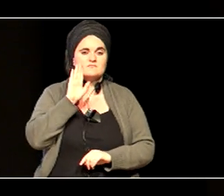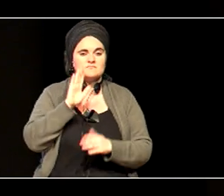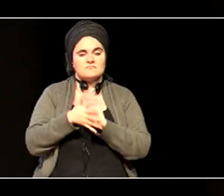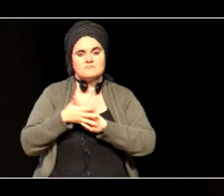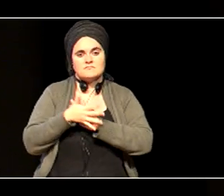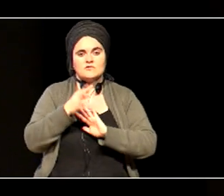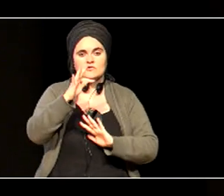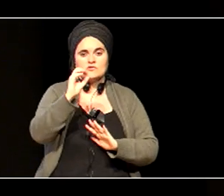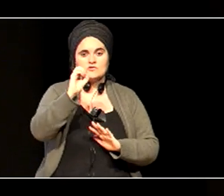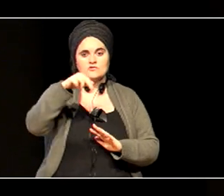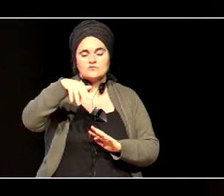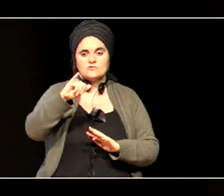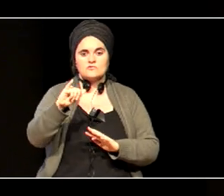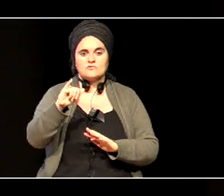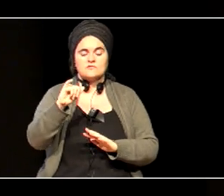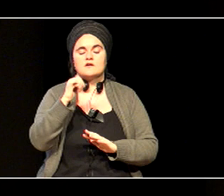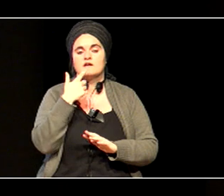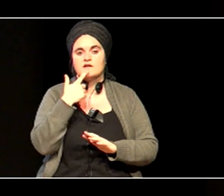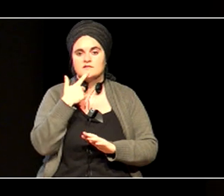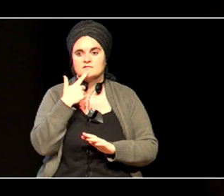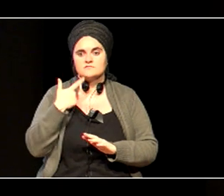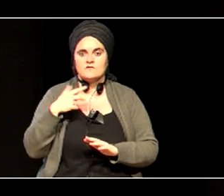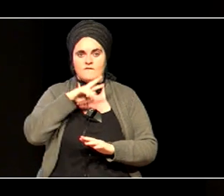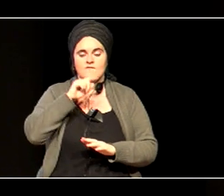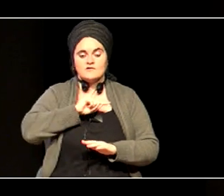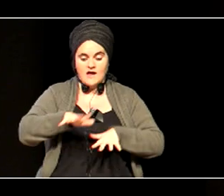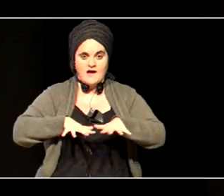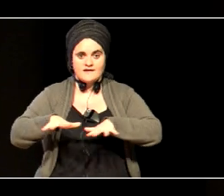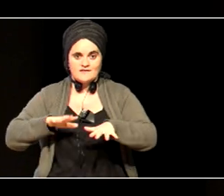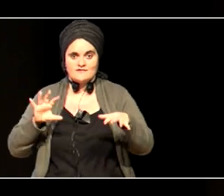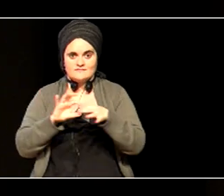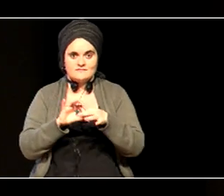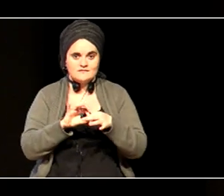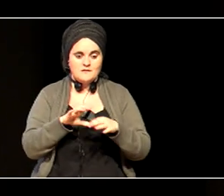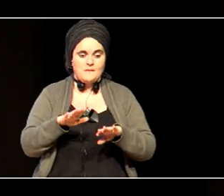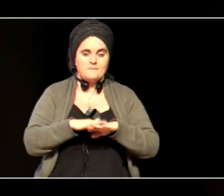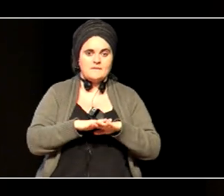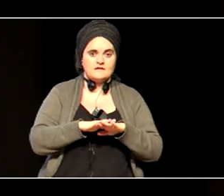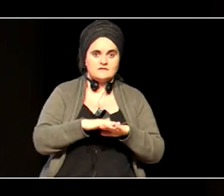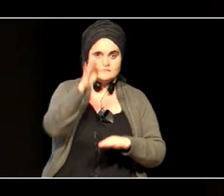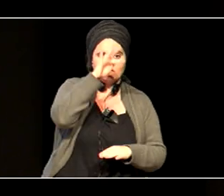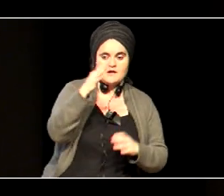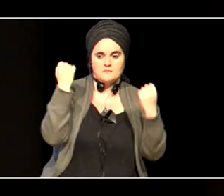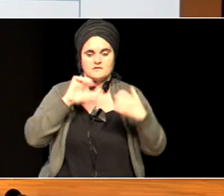balorezen akzion, ez, hori da, modurik onena, teoriatik, praktikara joateko.